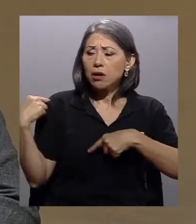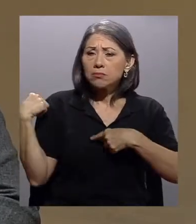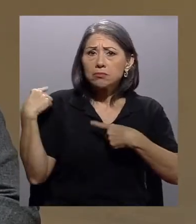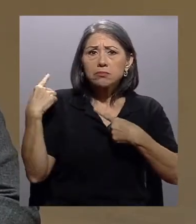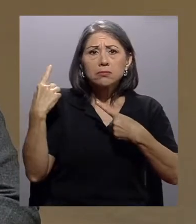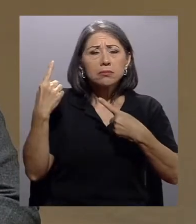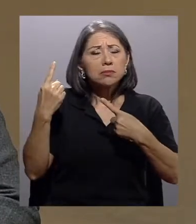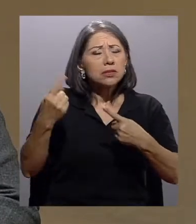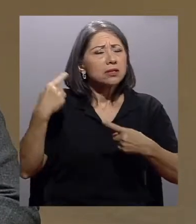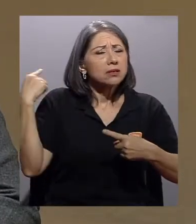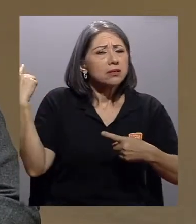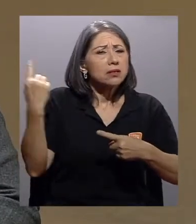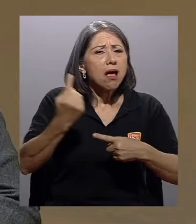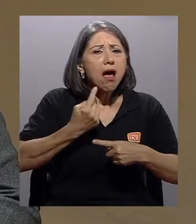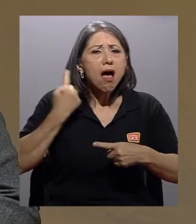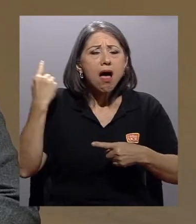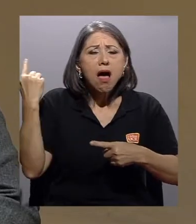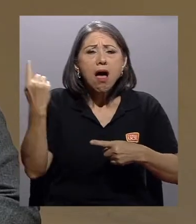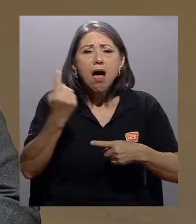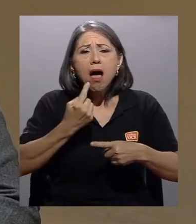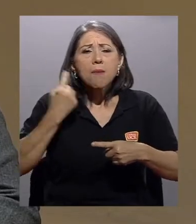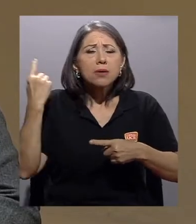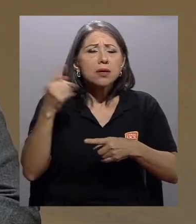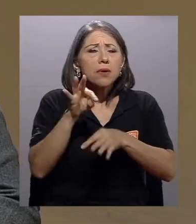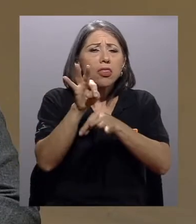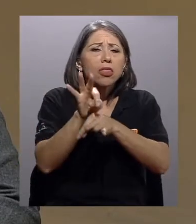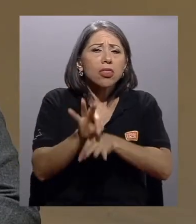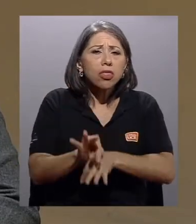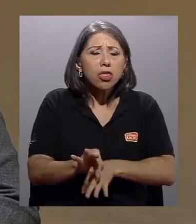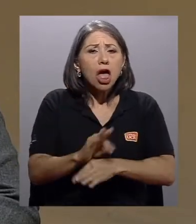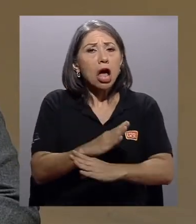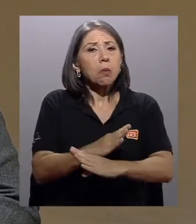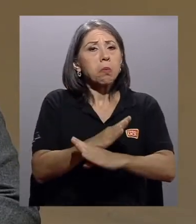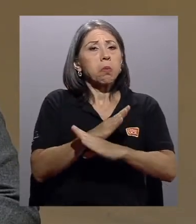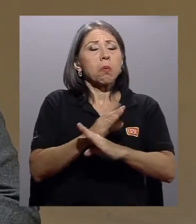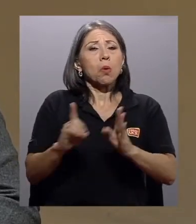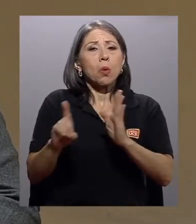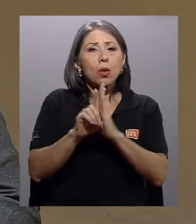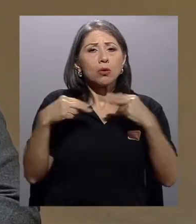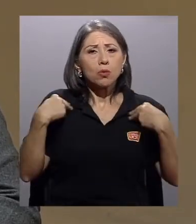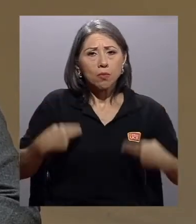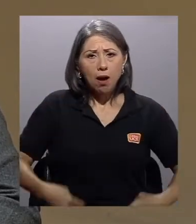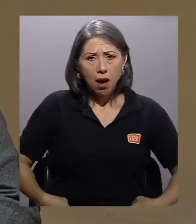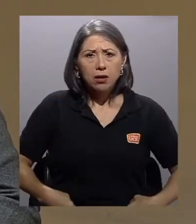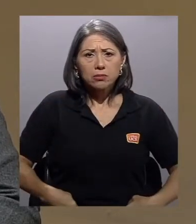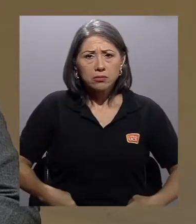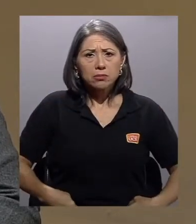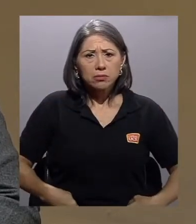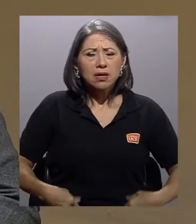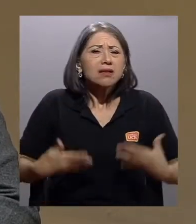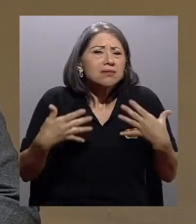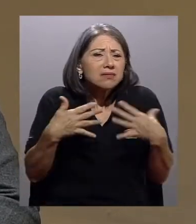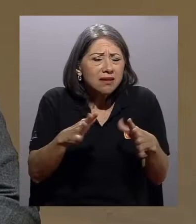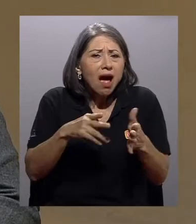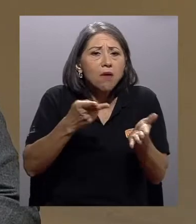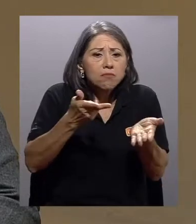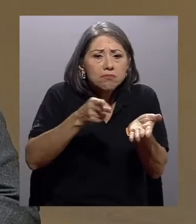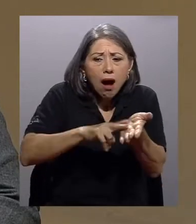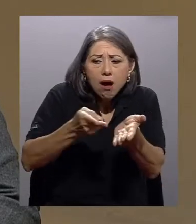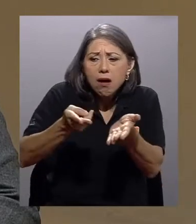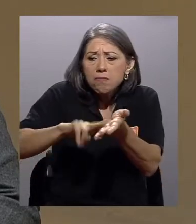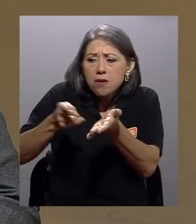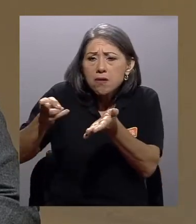ha velado históricamente por los derechos humanos, o sea, ha aprobado muchísimos